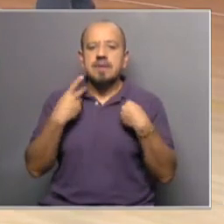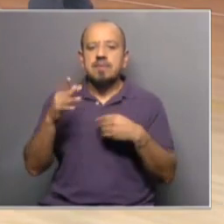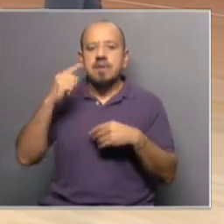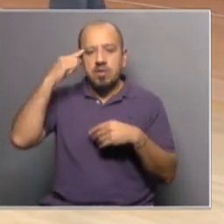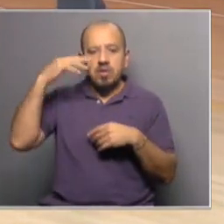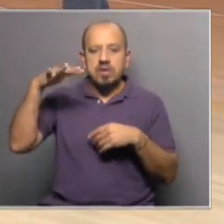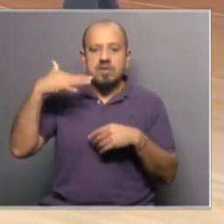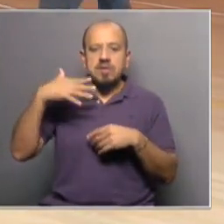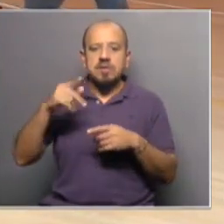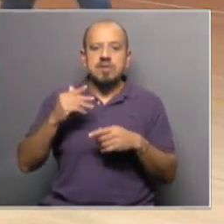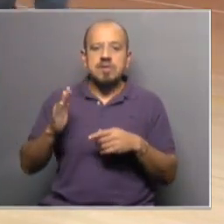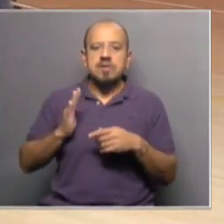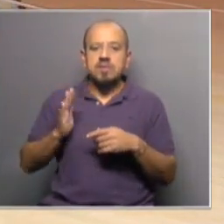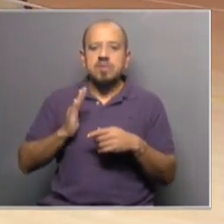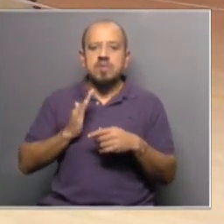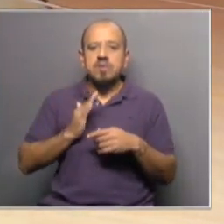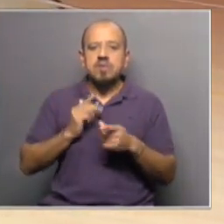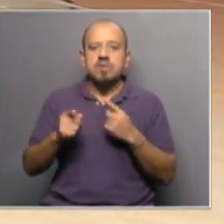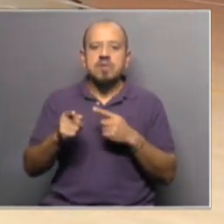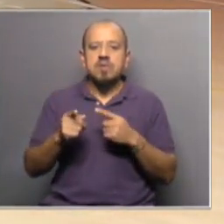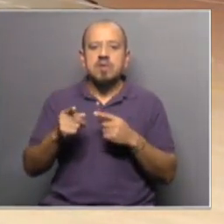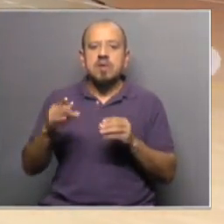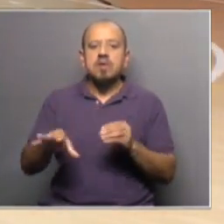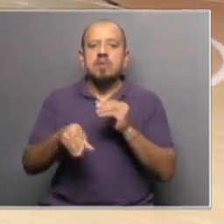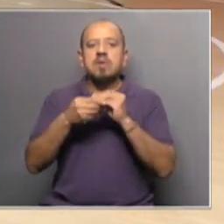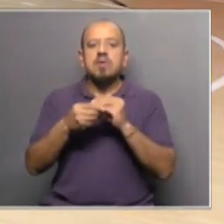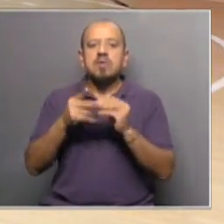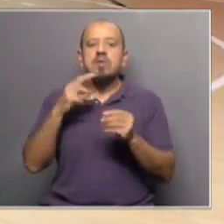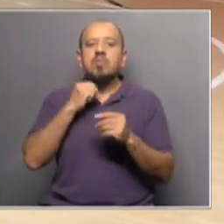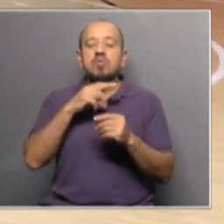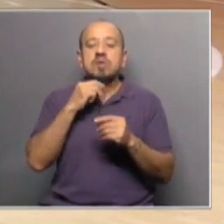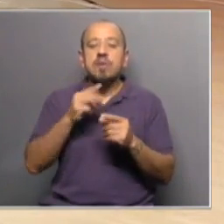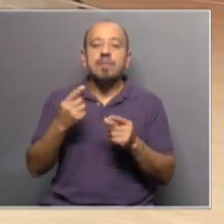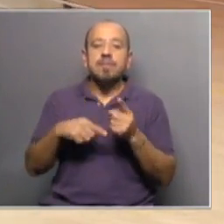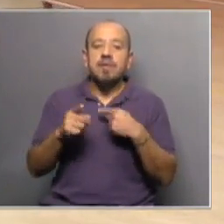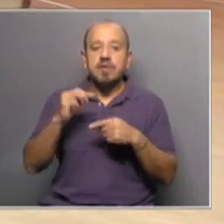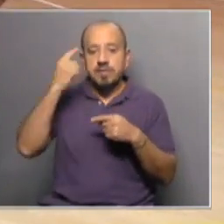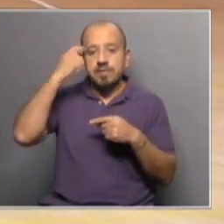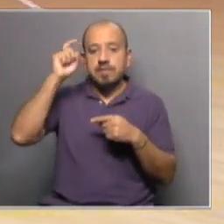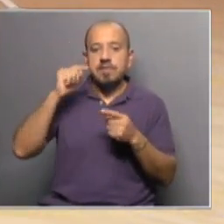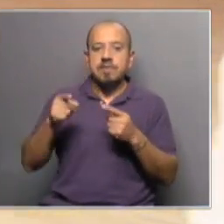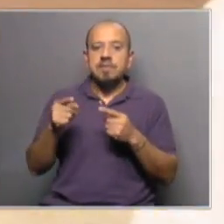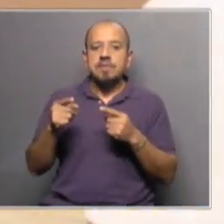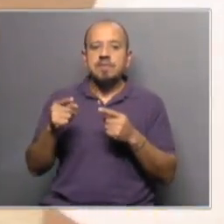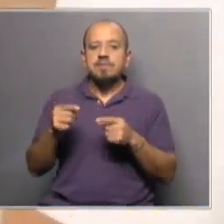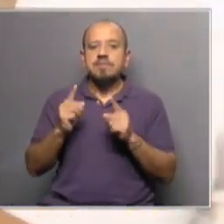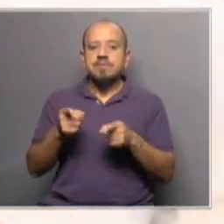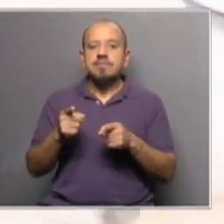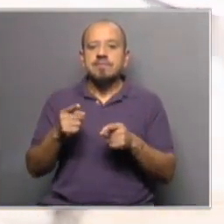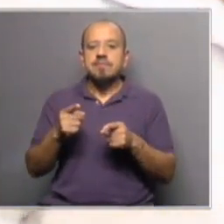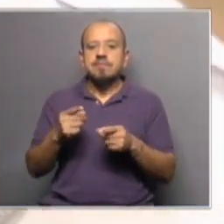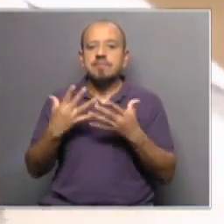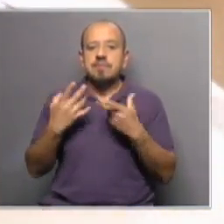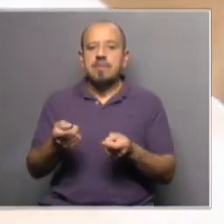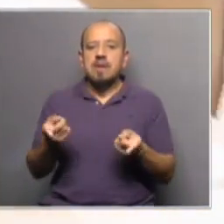adolescentes de femenino, que se están incorporando a chiquilinas, pero la idea es también que todas las chiquilinas se quieran arrimar, de a